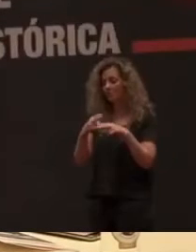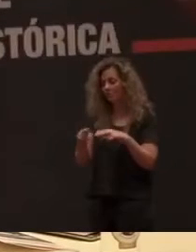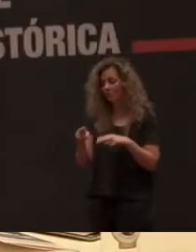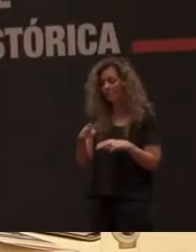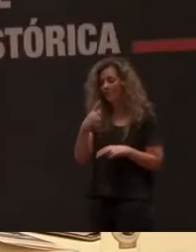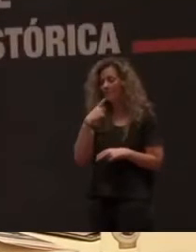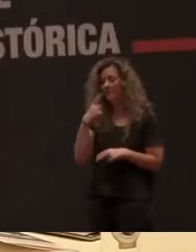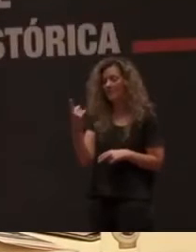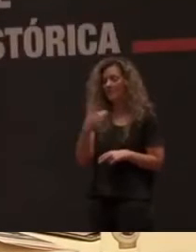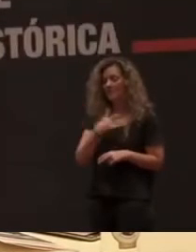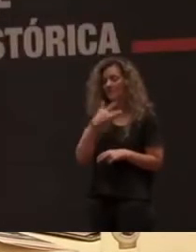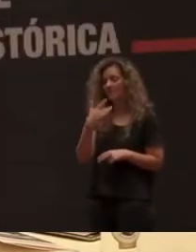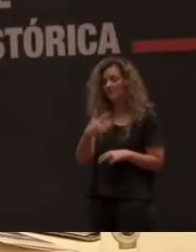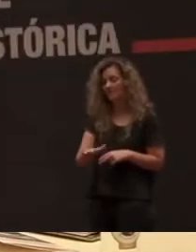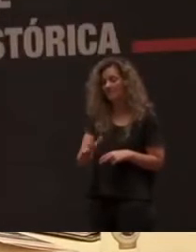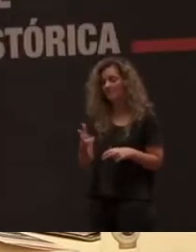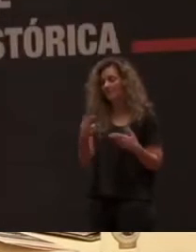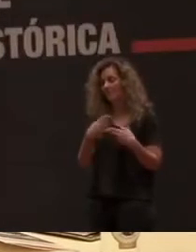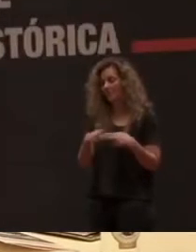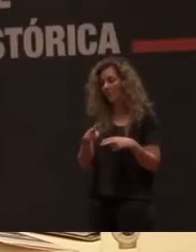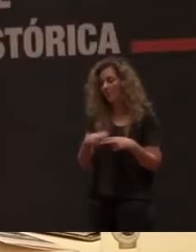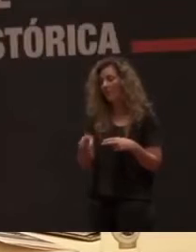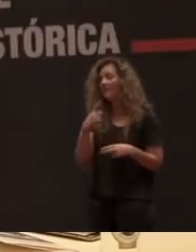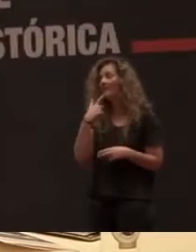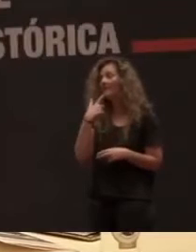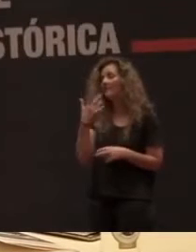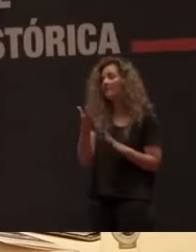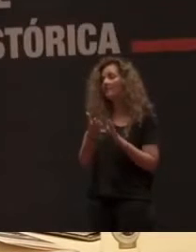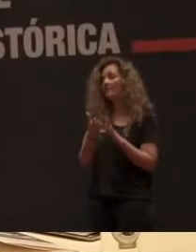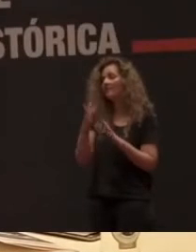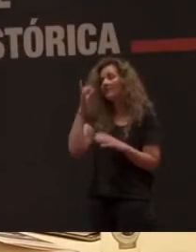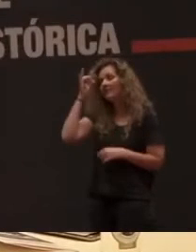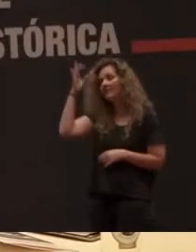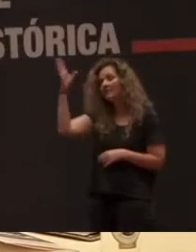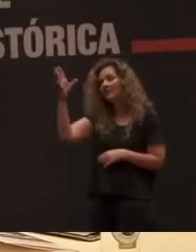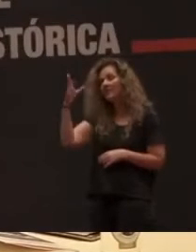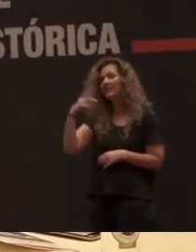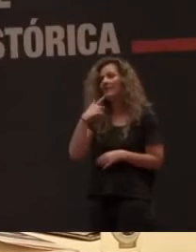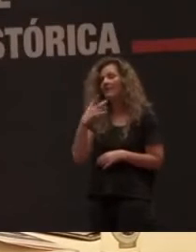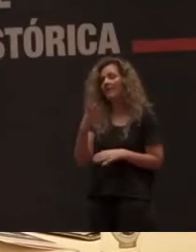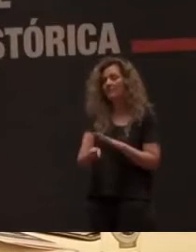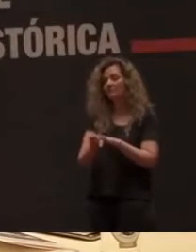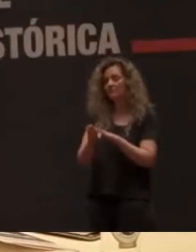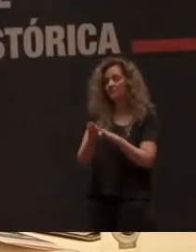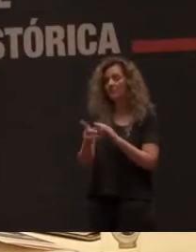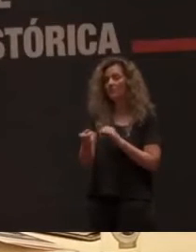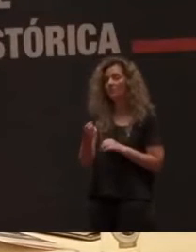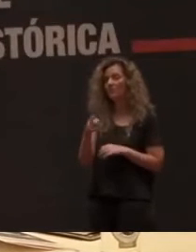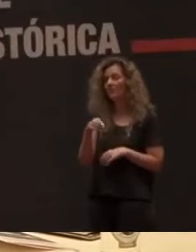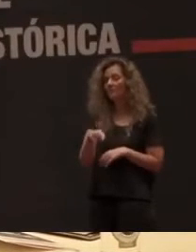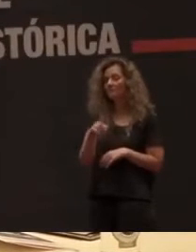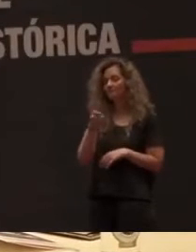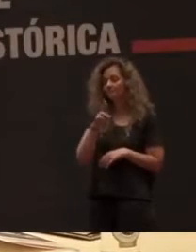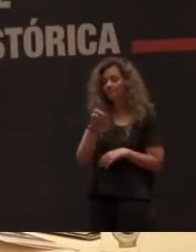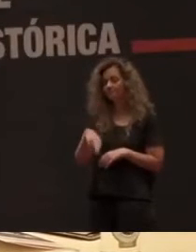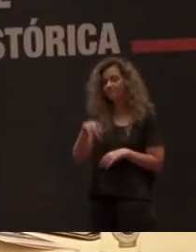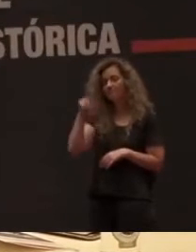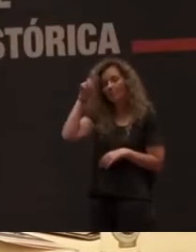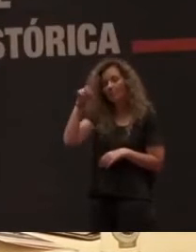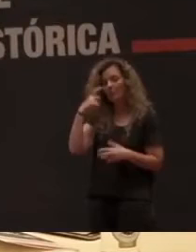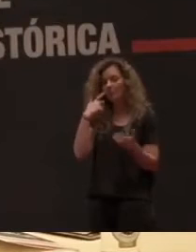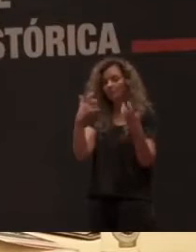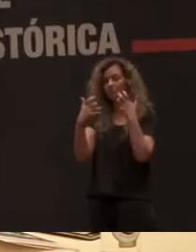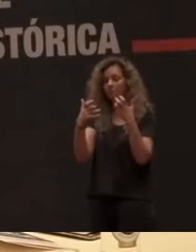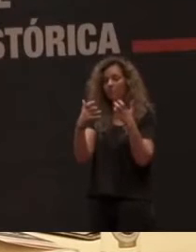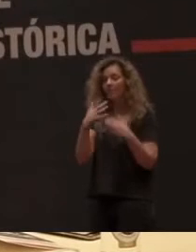tivese prescrito o dereito a coñecer, non? Como se tamén se amnistiasen as ideas que sustentaban o réxime. O profesor destaca